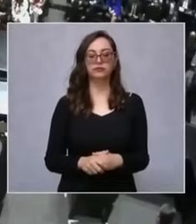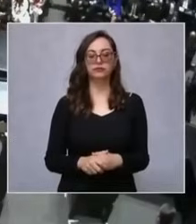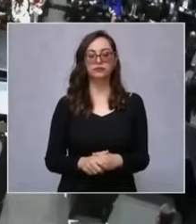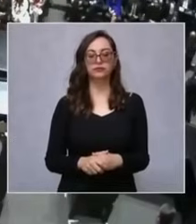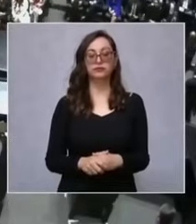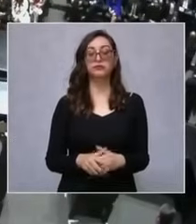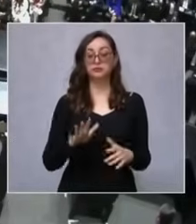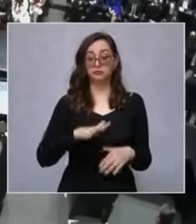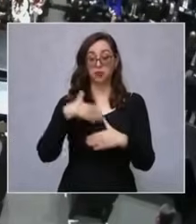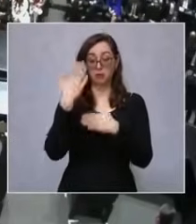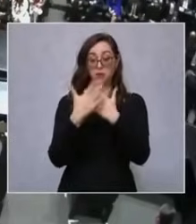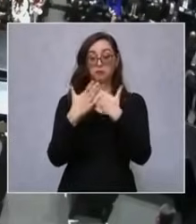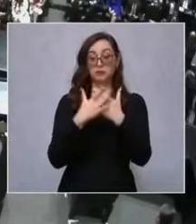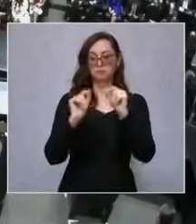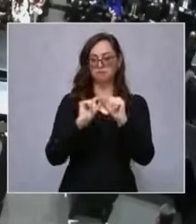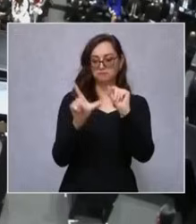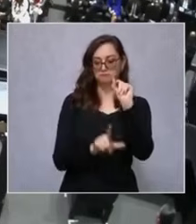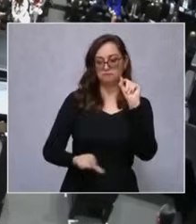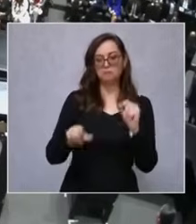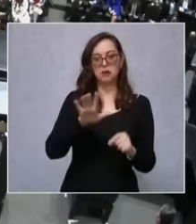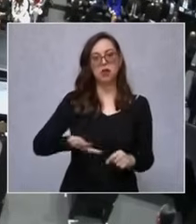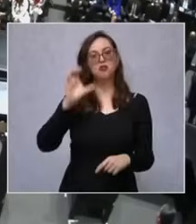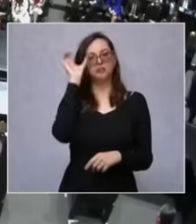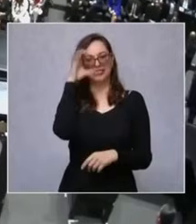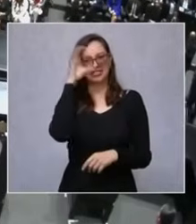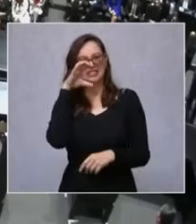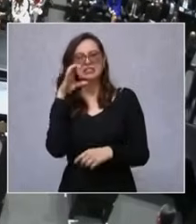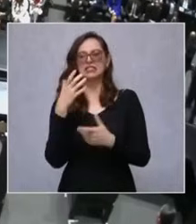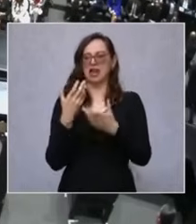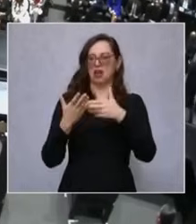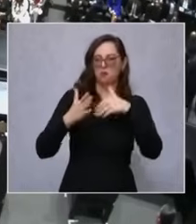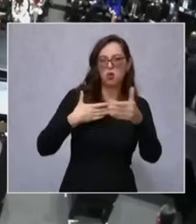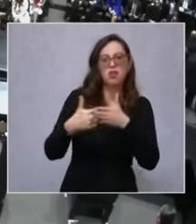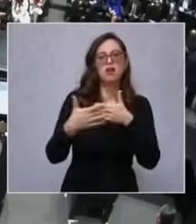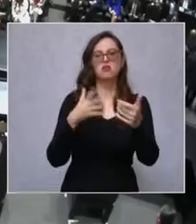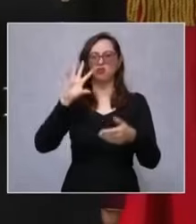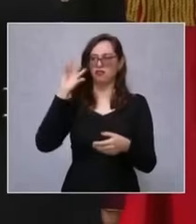México, señores, y que hay comunidades una joya. Exactamente, y que sigan